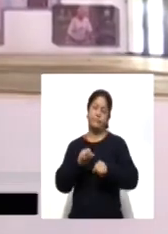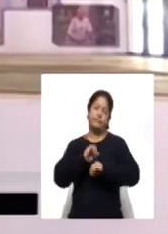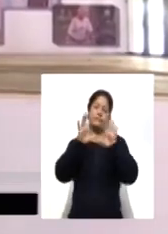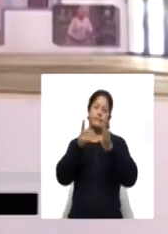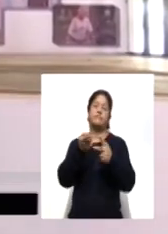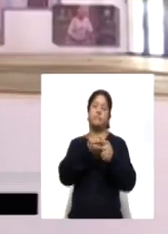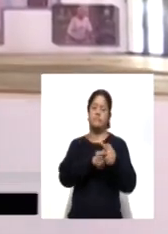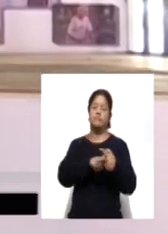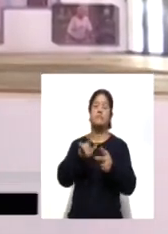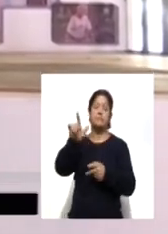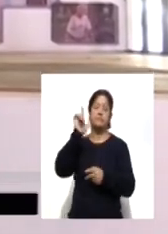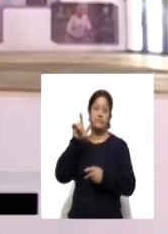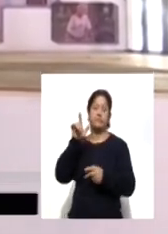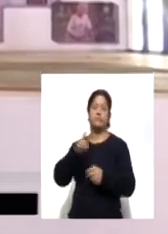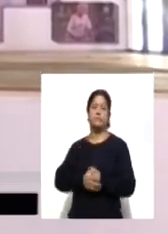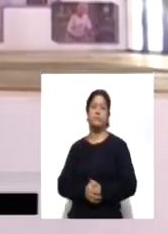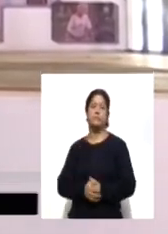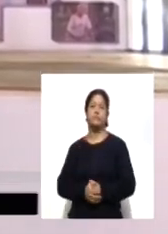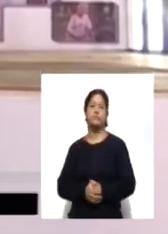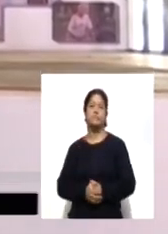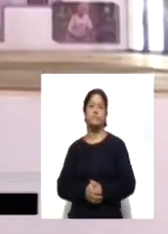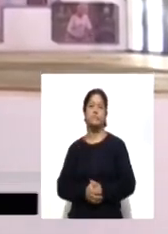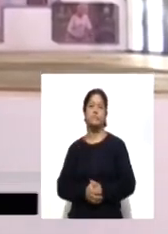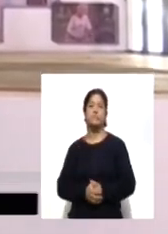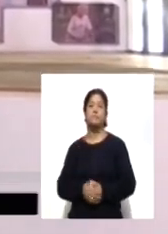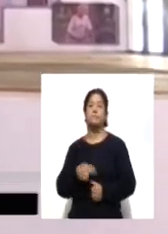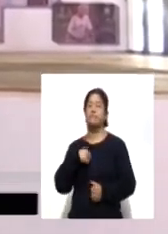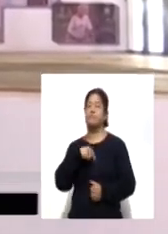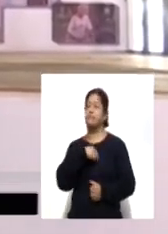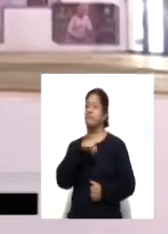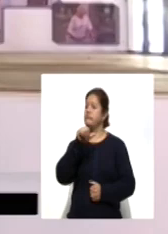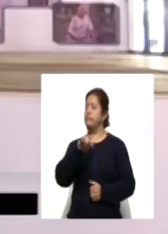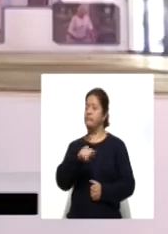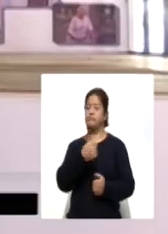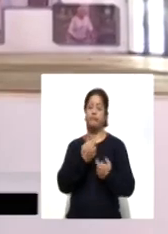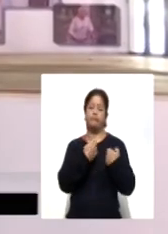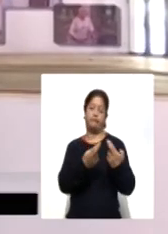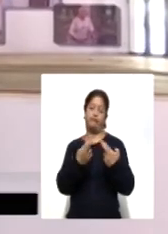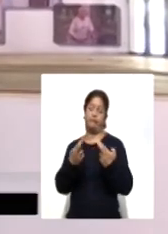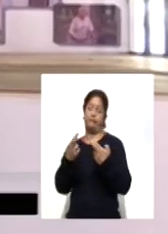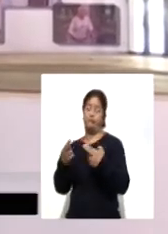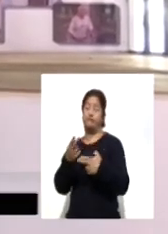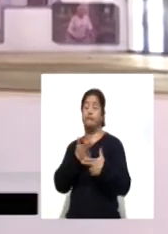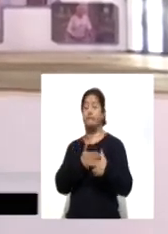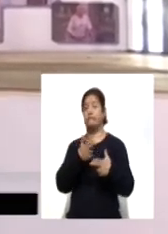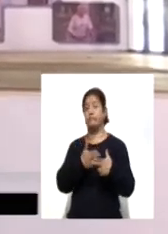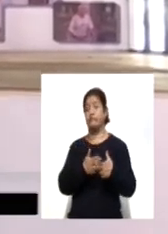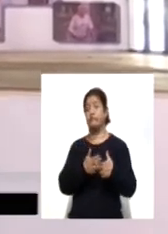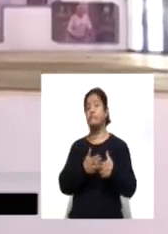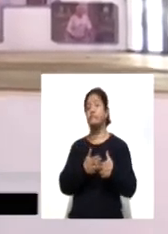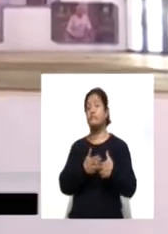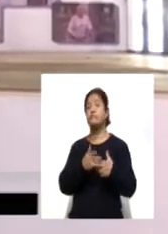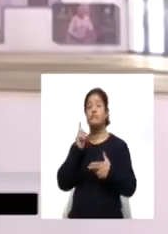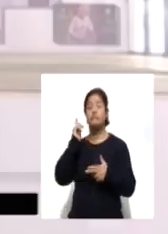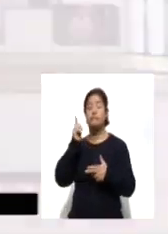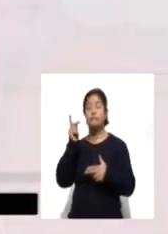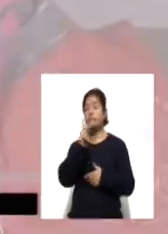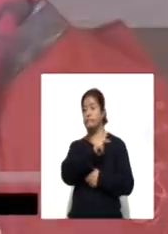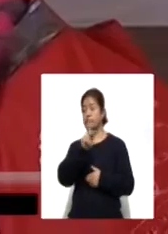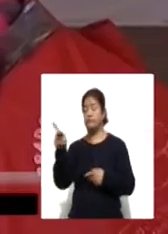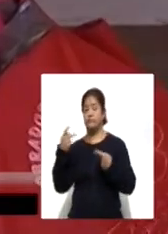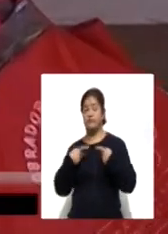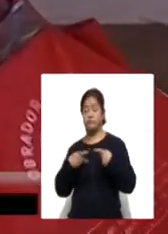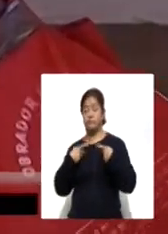desde el día lunes y vamos a estar avanzando con esta entrega pues hasta que podamos llegar a todas nuestras beneficiarias